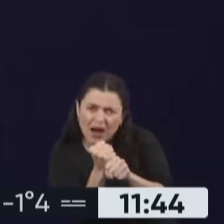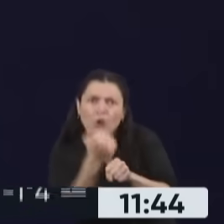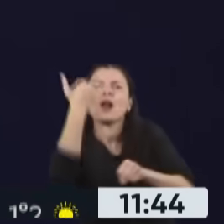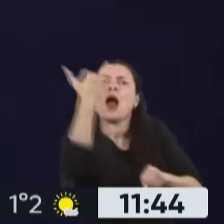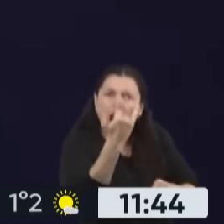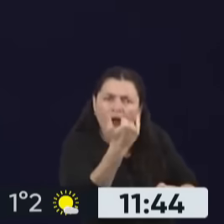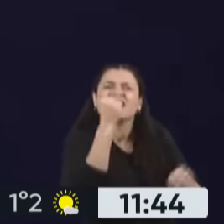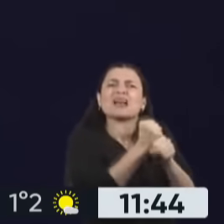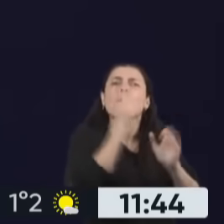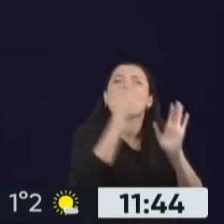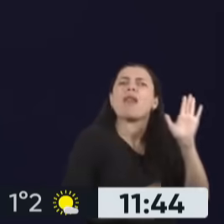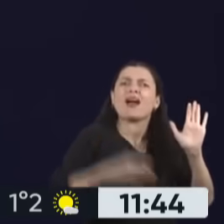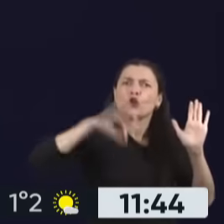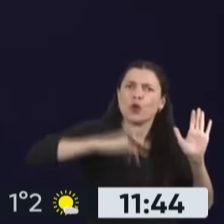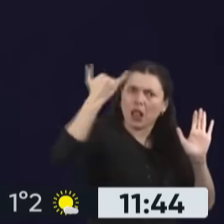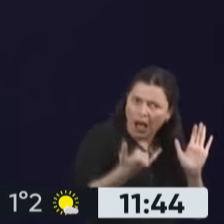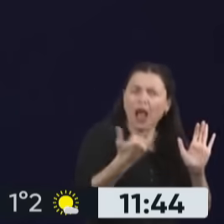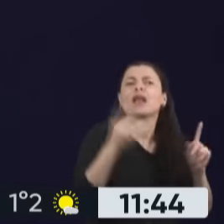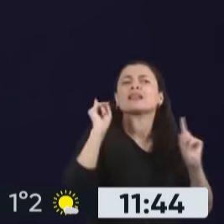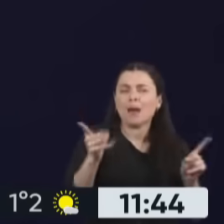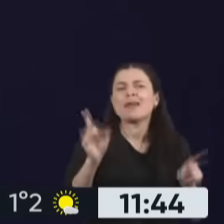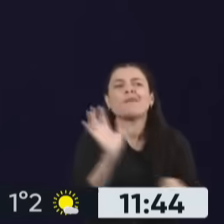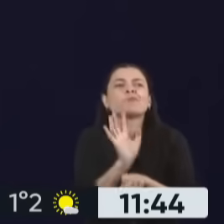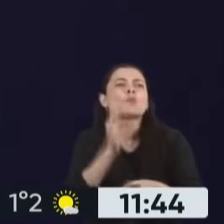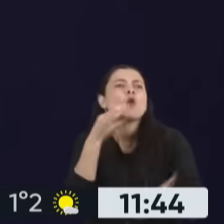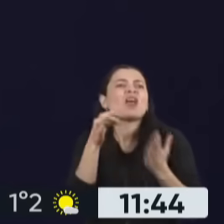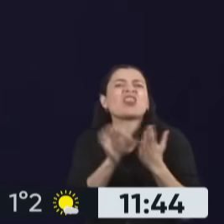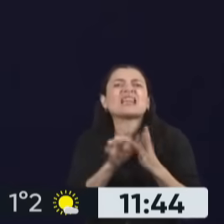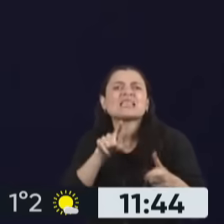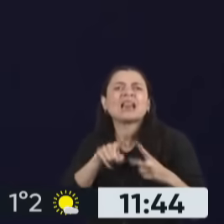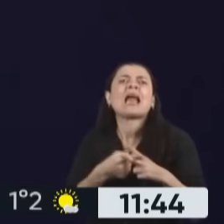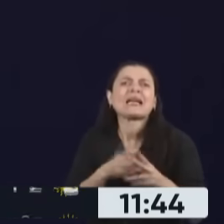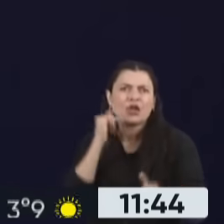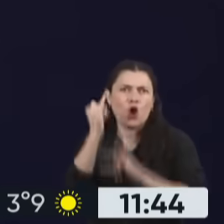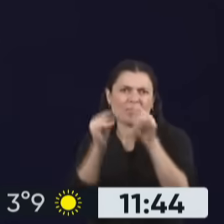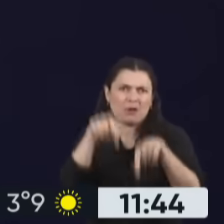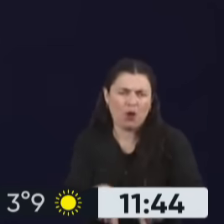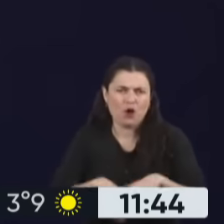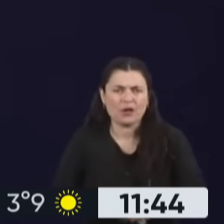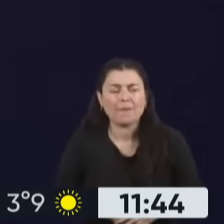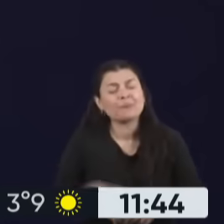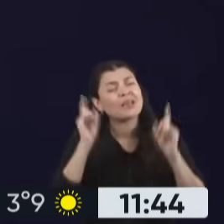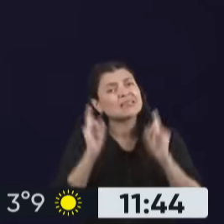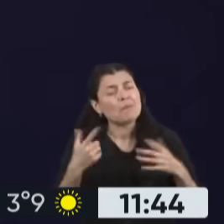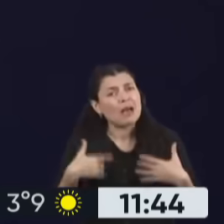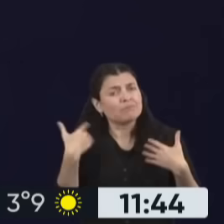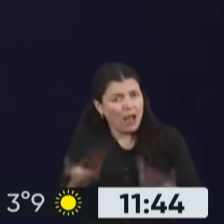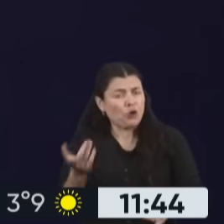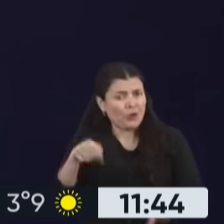técnica, te lo simplifico de la manera más sencilla que encuentro. También